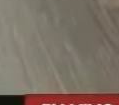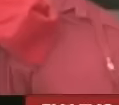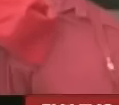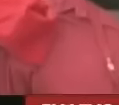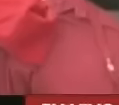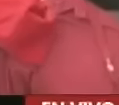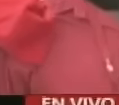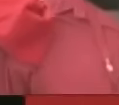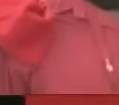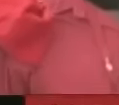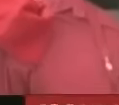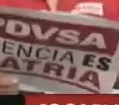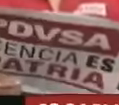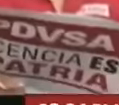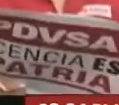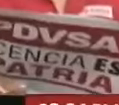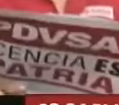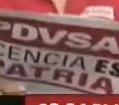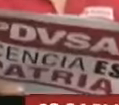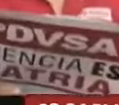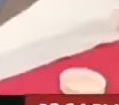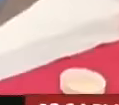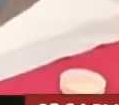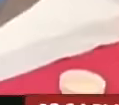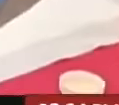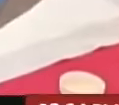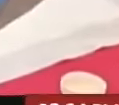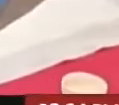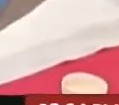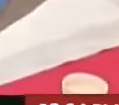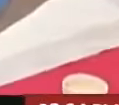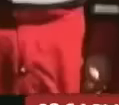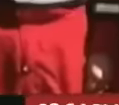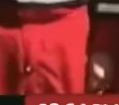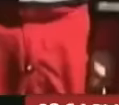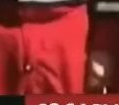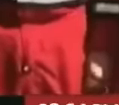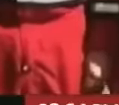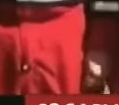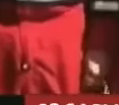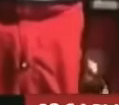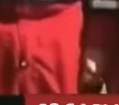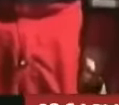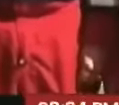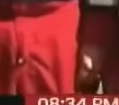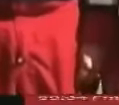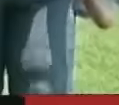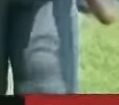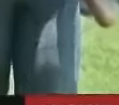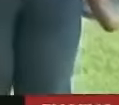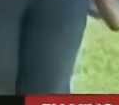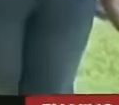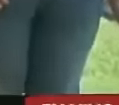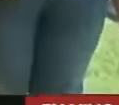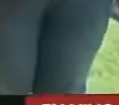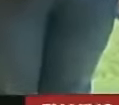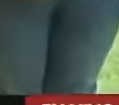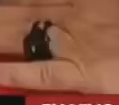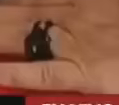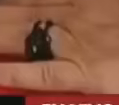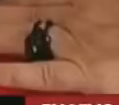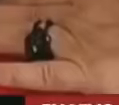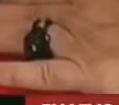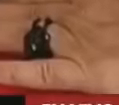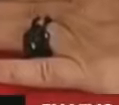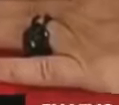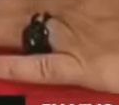que quiera imponer Estados Unidos. No estamos de acuerdo de mantener las sanciones contra la industria petrolera y nuestra patria.